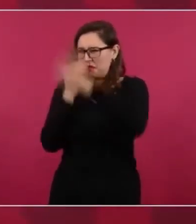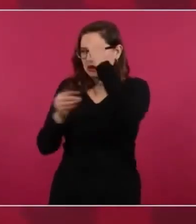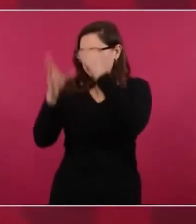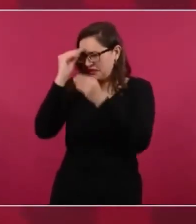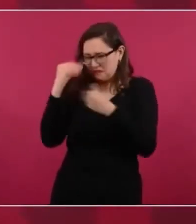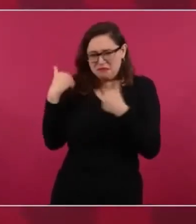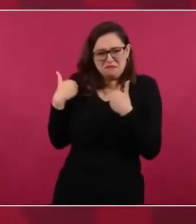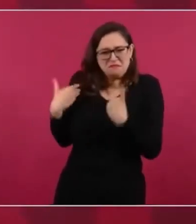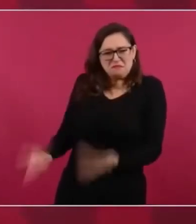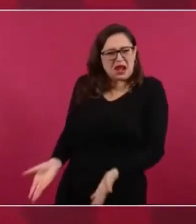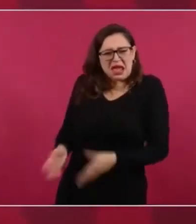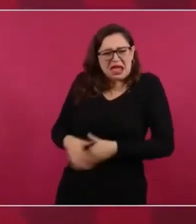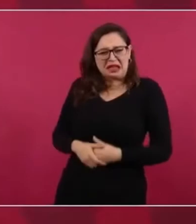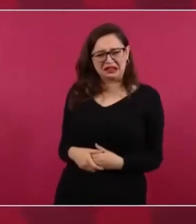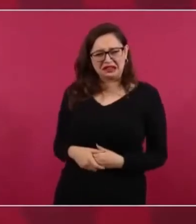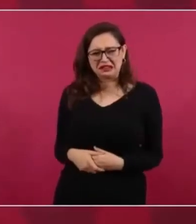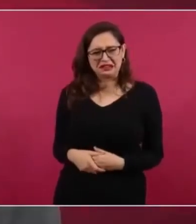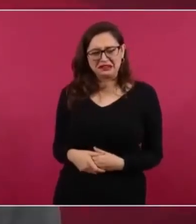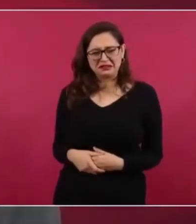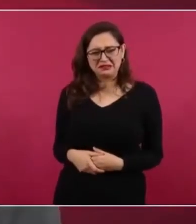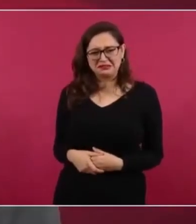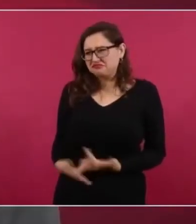Es muy interesante el tema.